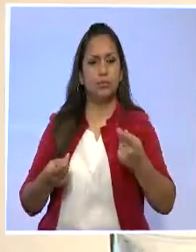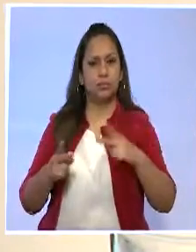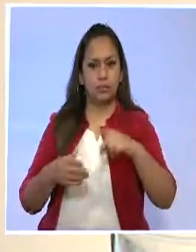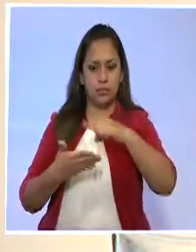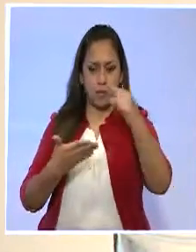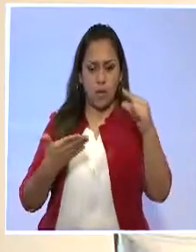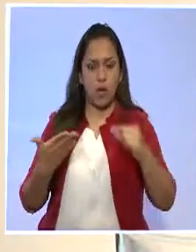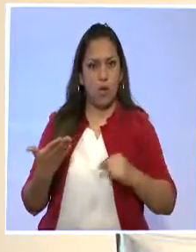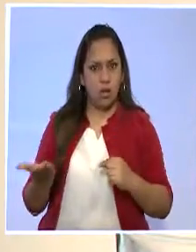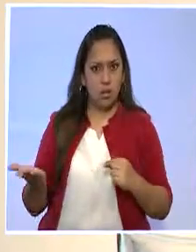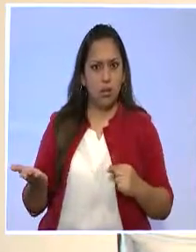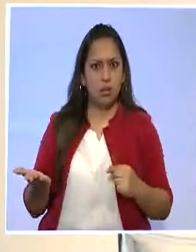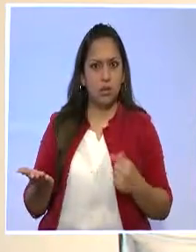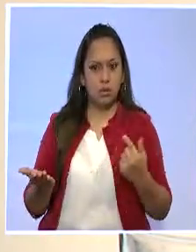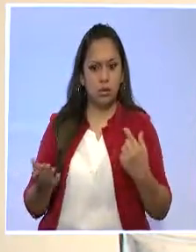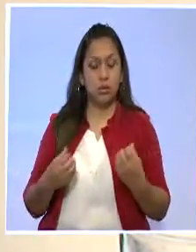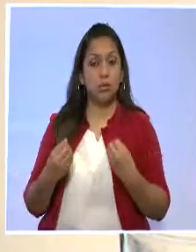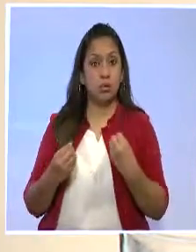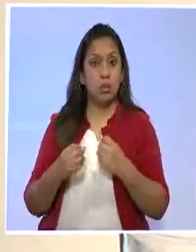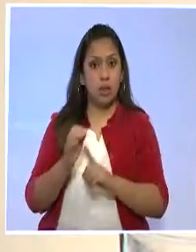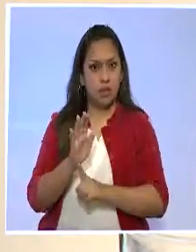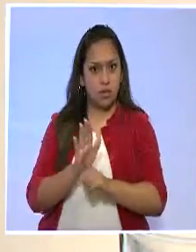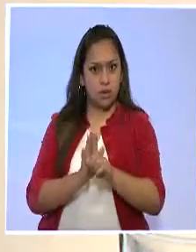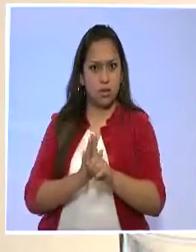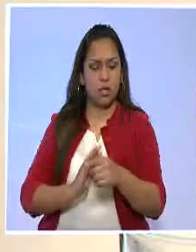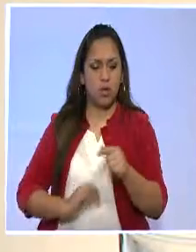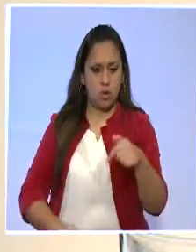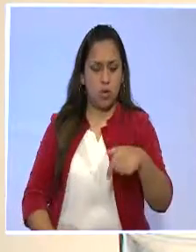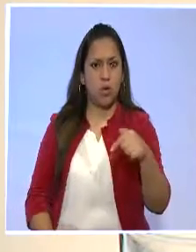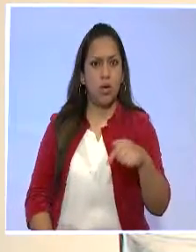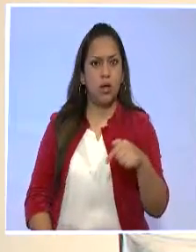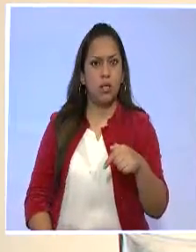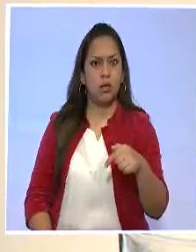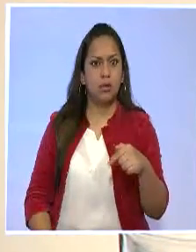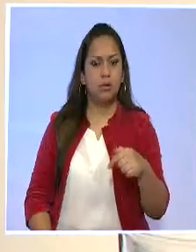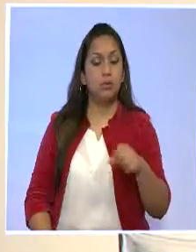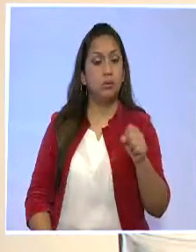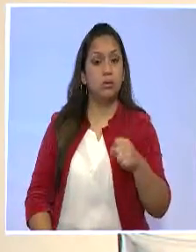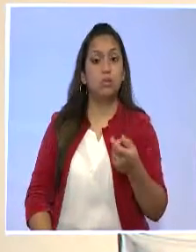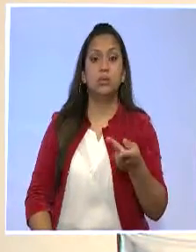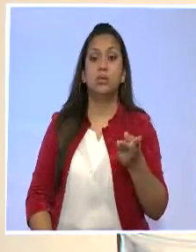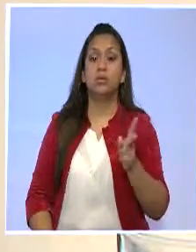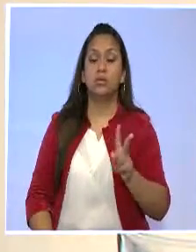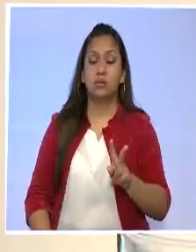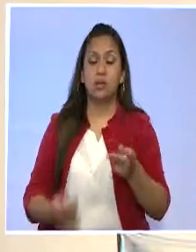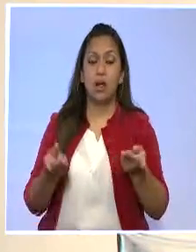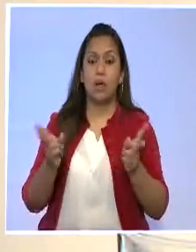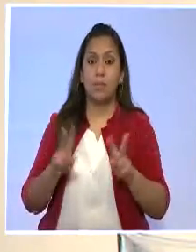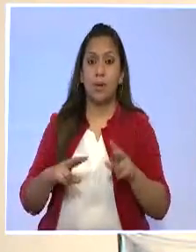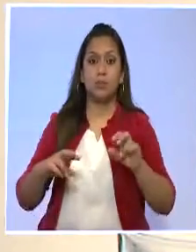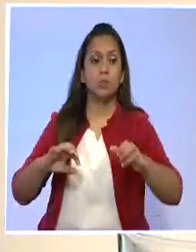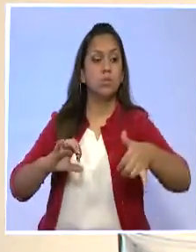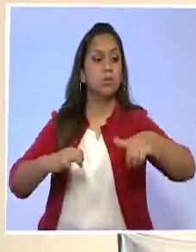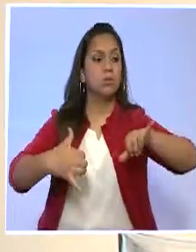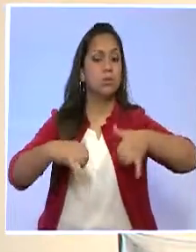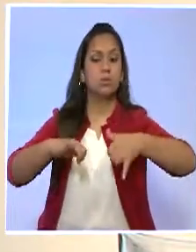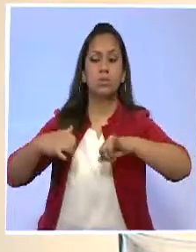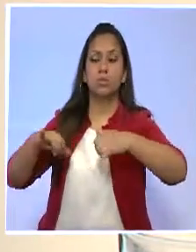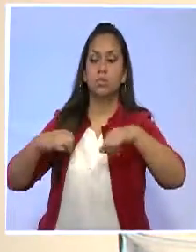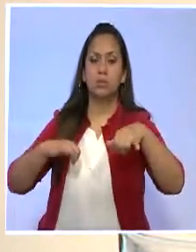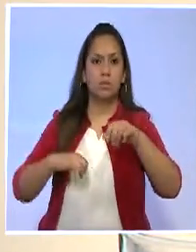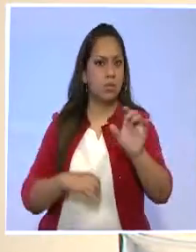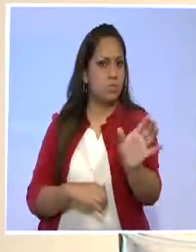de acorde al desarrollo del país del del país y también a la no manipulación y al rechazo de esa manipulación de